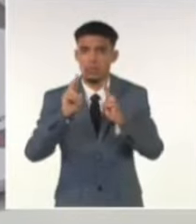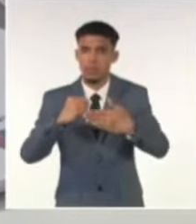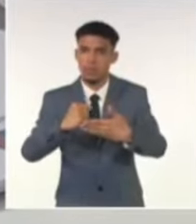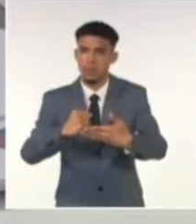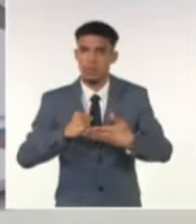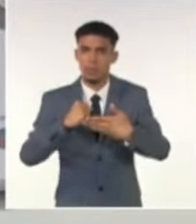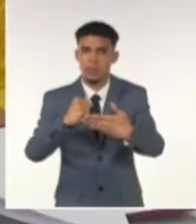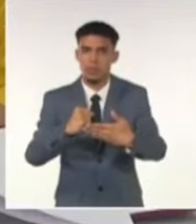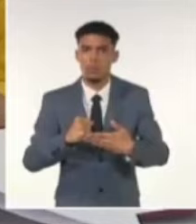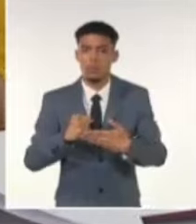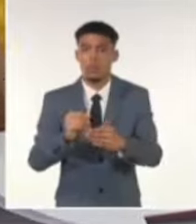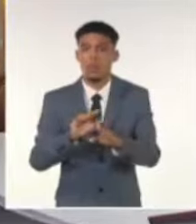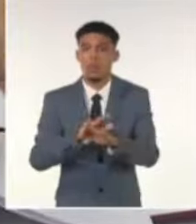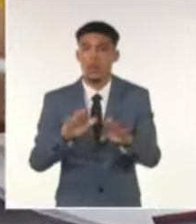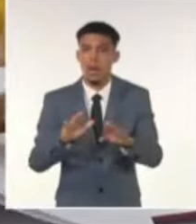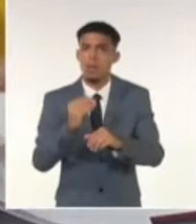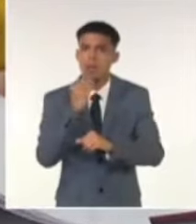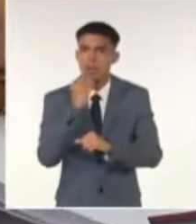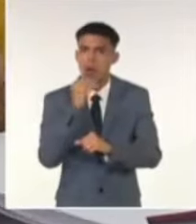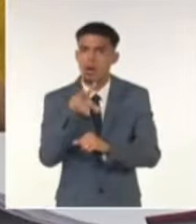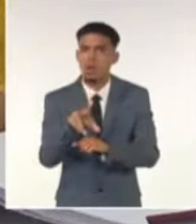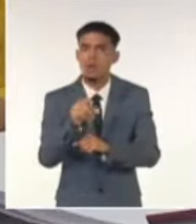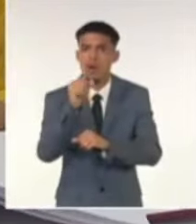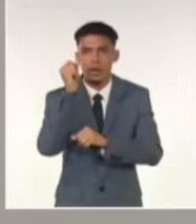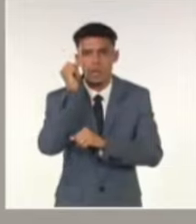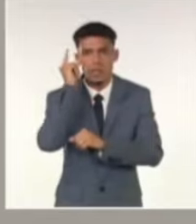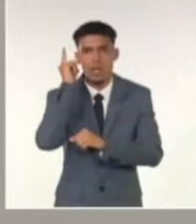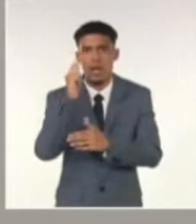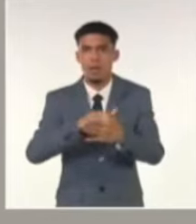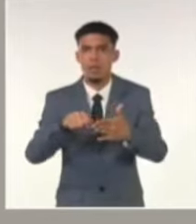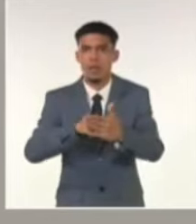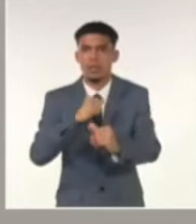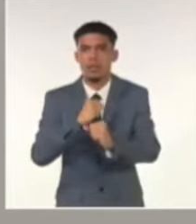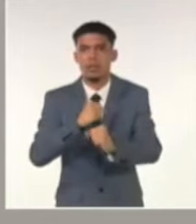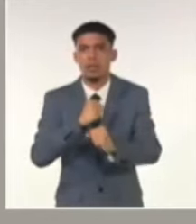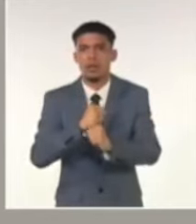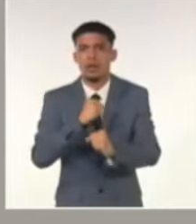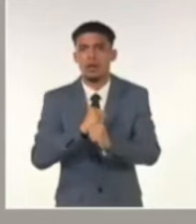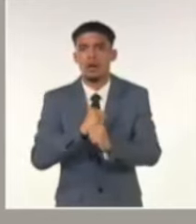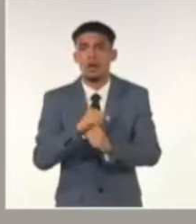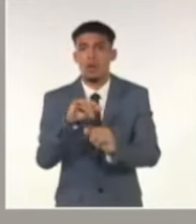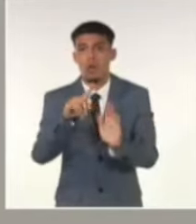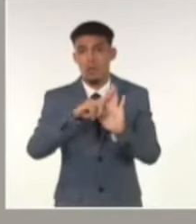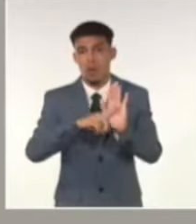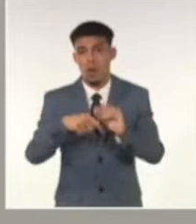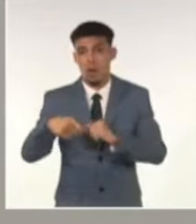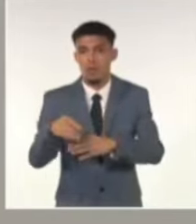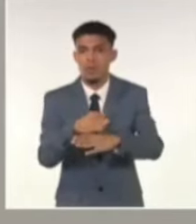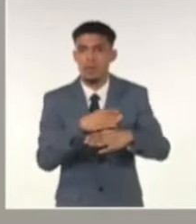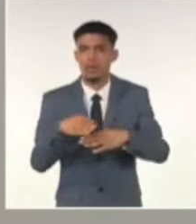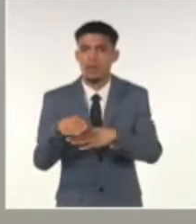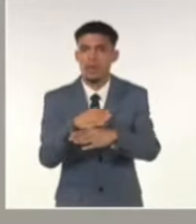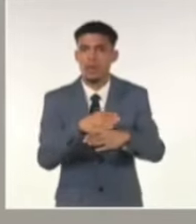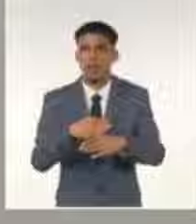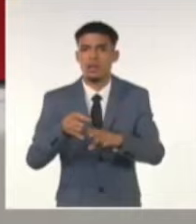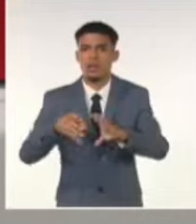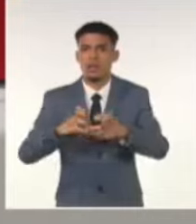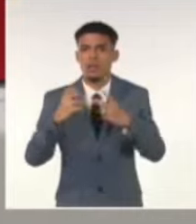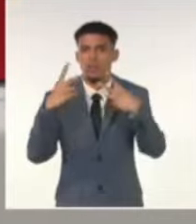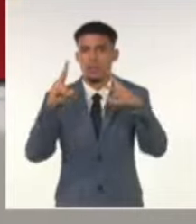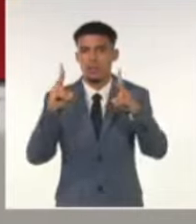se materializan también nuevas intenciones de trabajo que suma a sus abogados en diferentes áreas de la